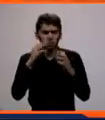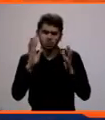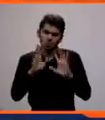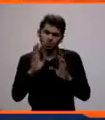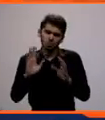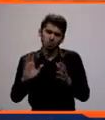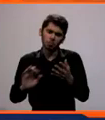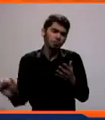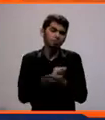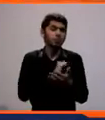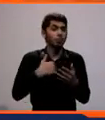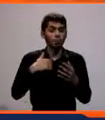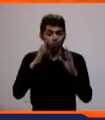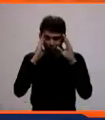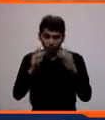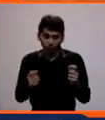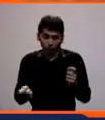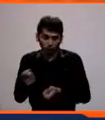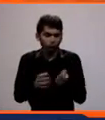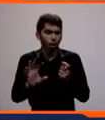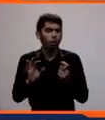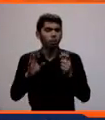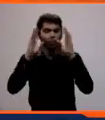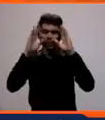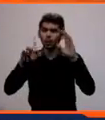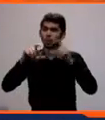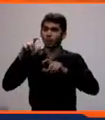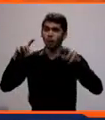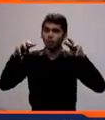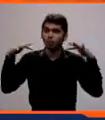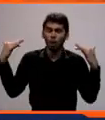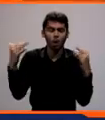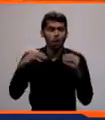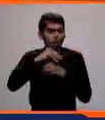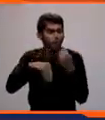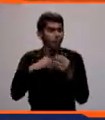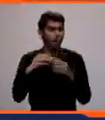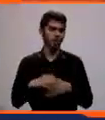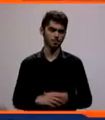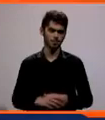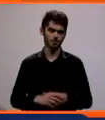no enfocarme en el juego, sino disfrutar mucho más de la gente, del estadio, de mi familia.